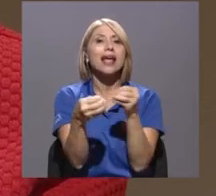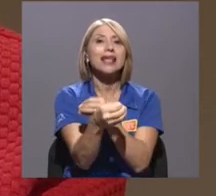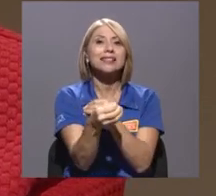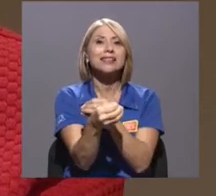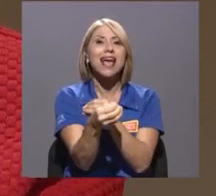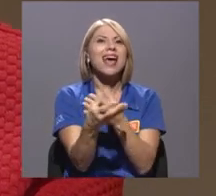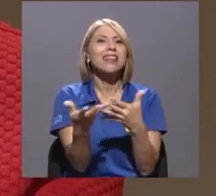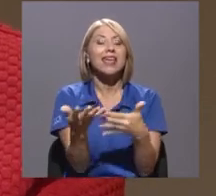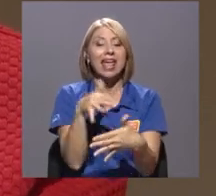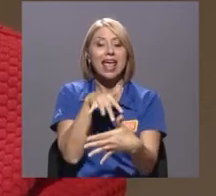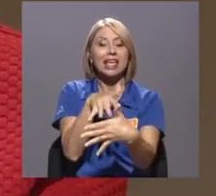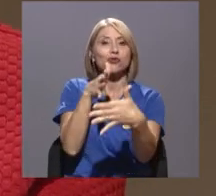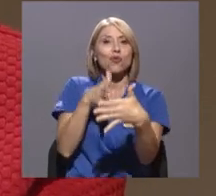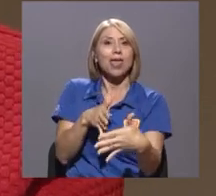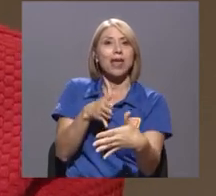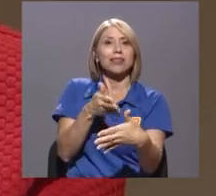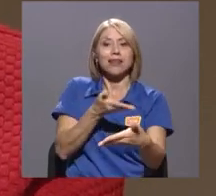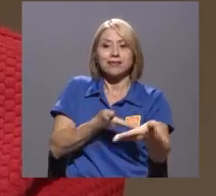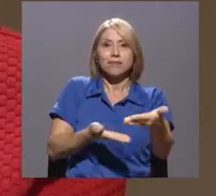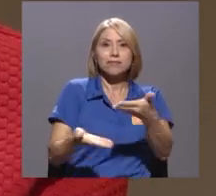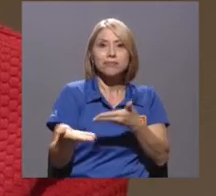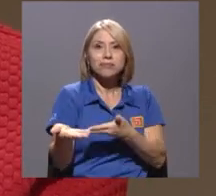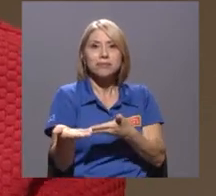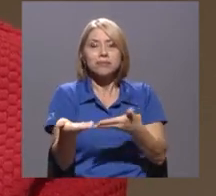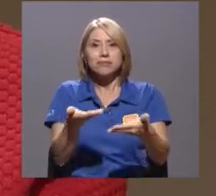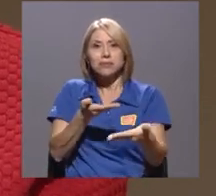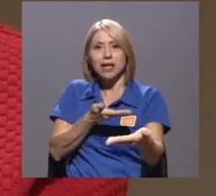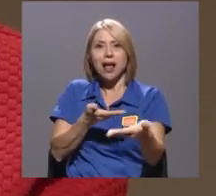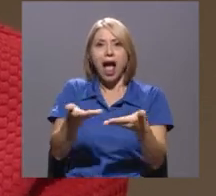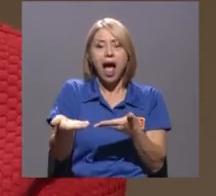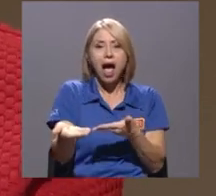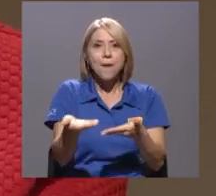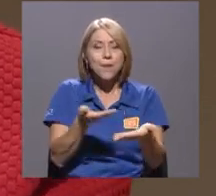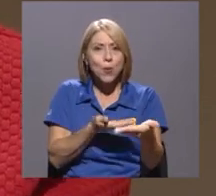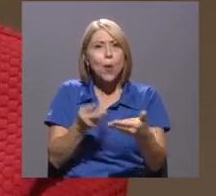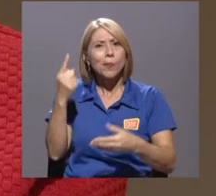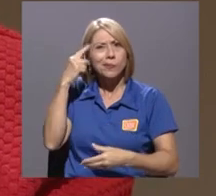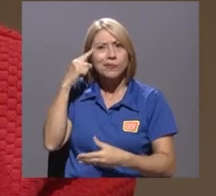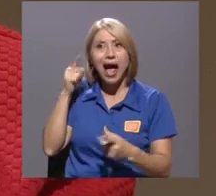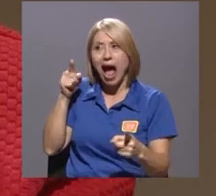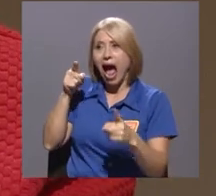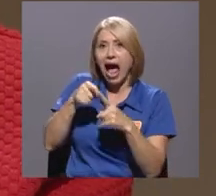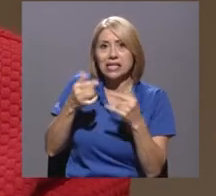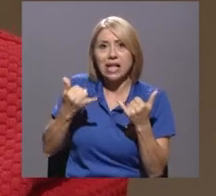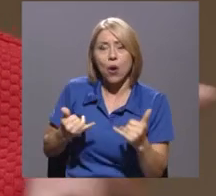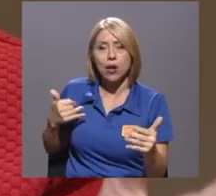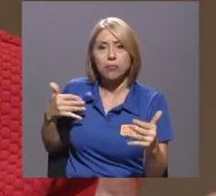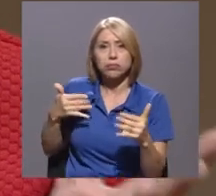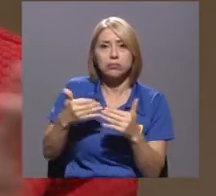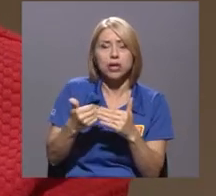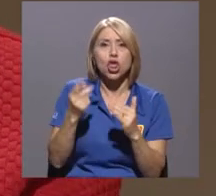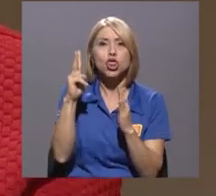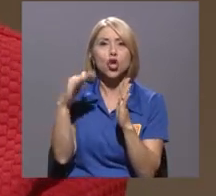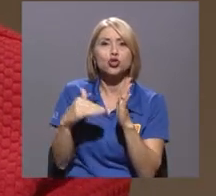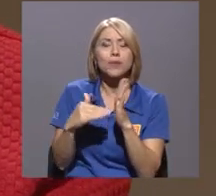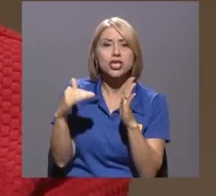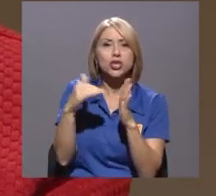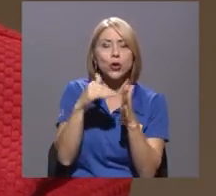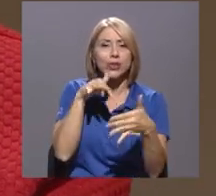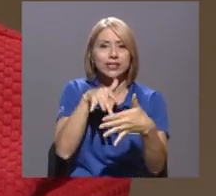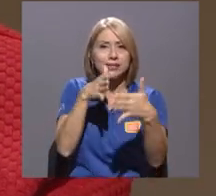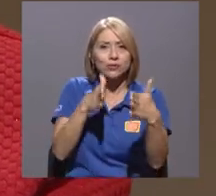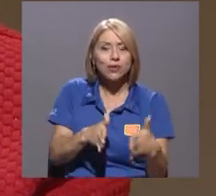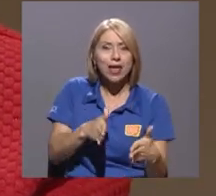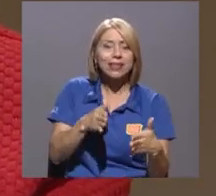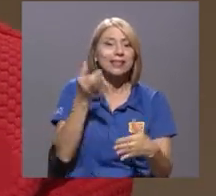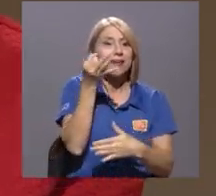estudiantes e imágenes de que hasta hoy han son dos millones de estudiantes franceses y alemanes que